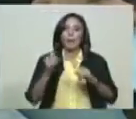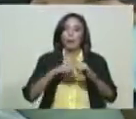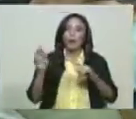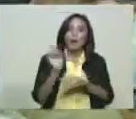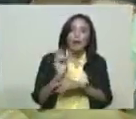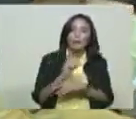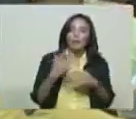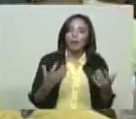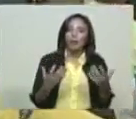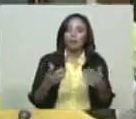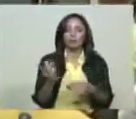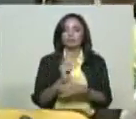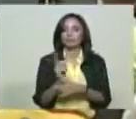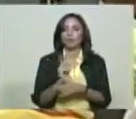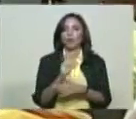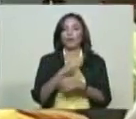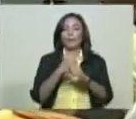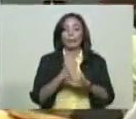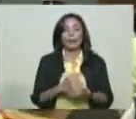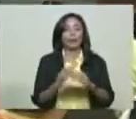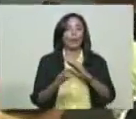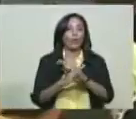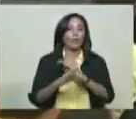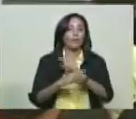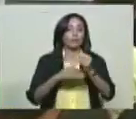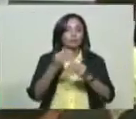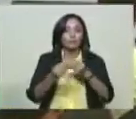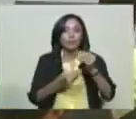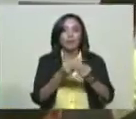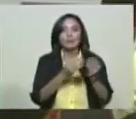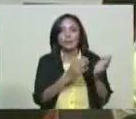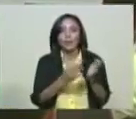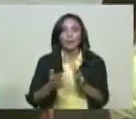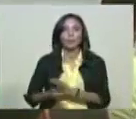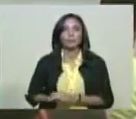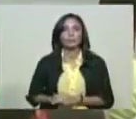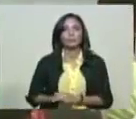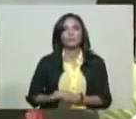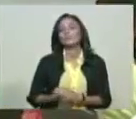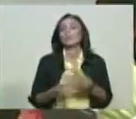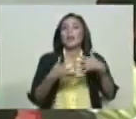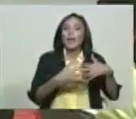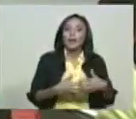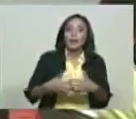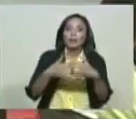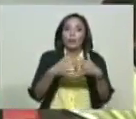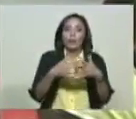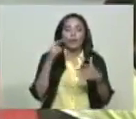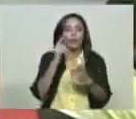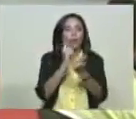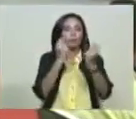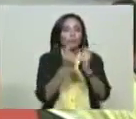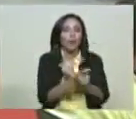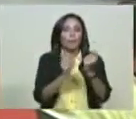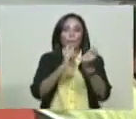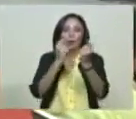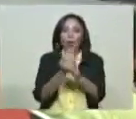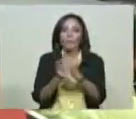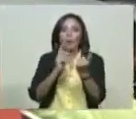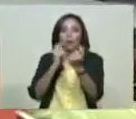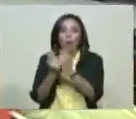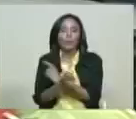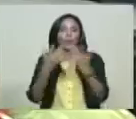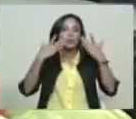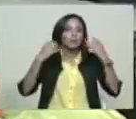ahora todavía en eeuu va a haber grandes cambios democratizadores y estoy